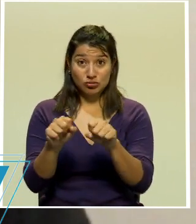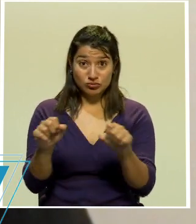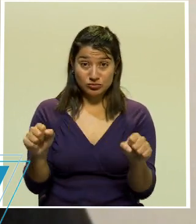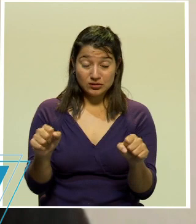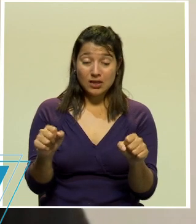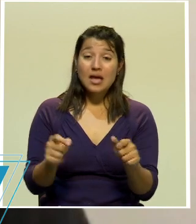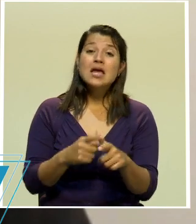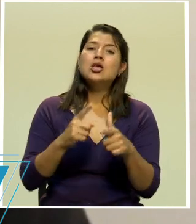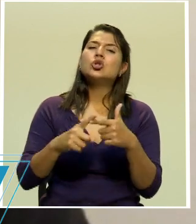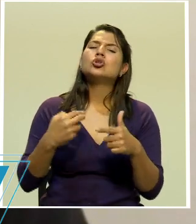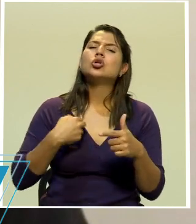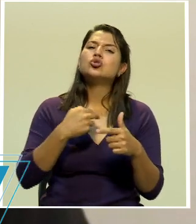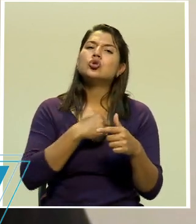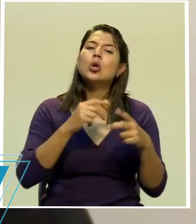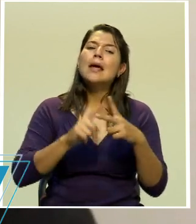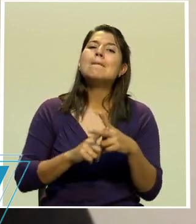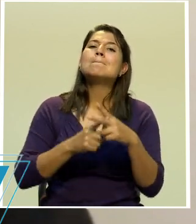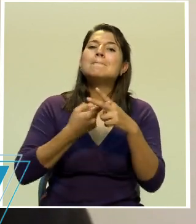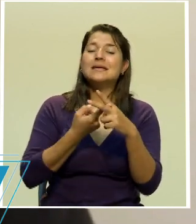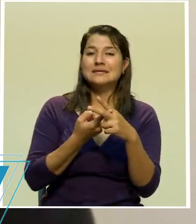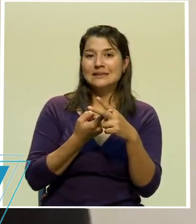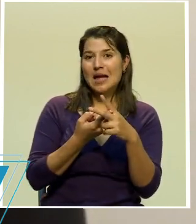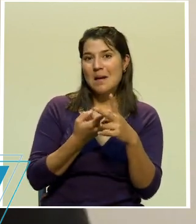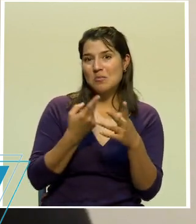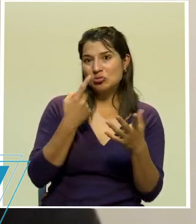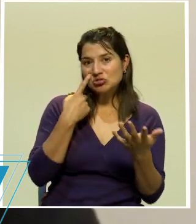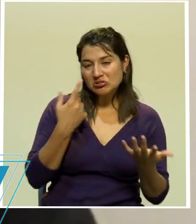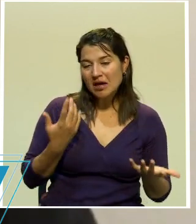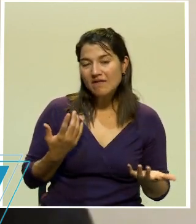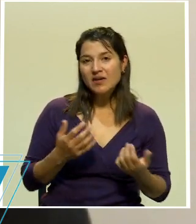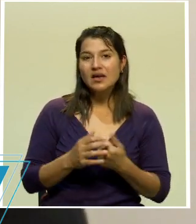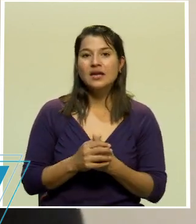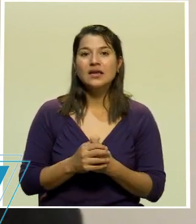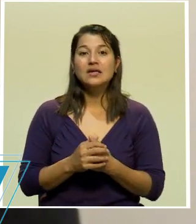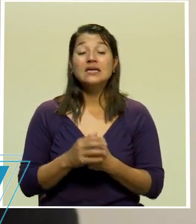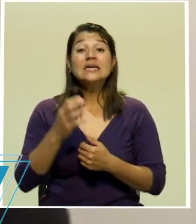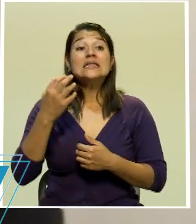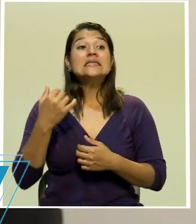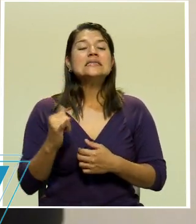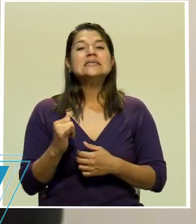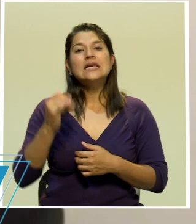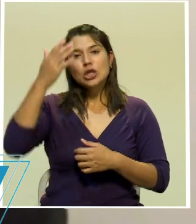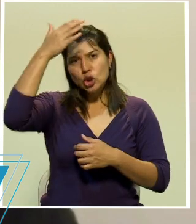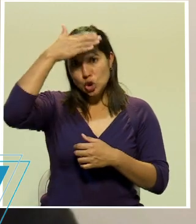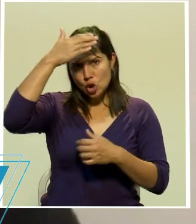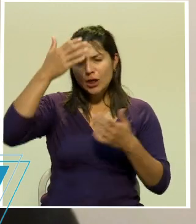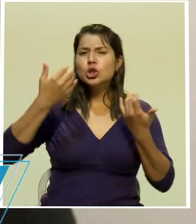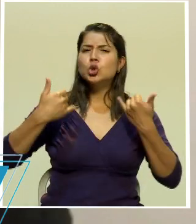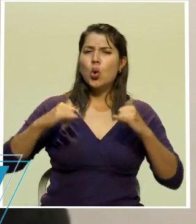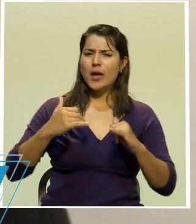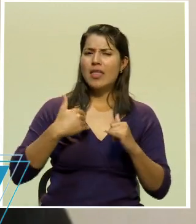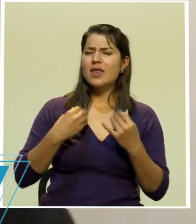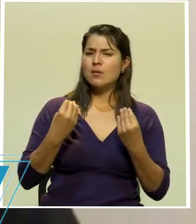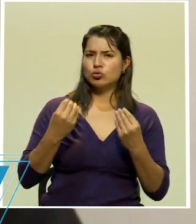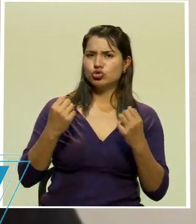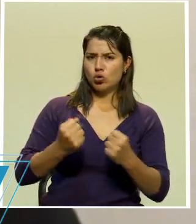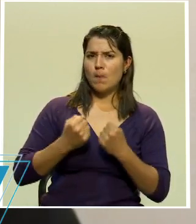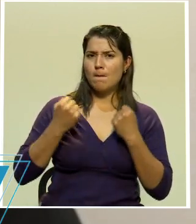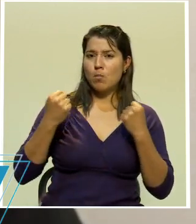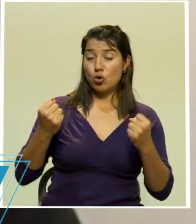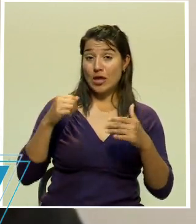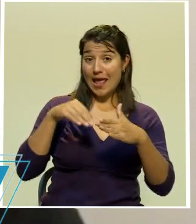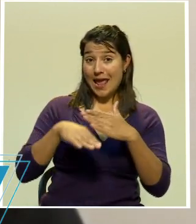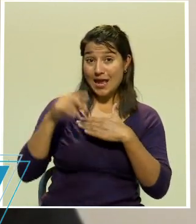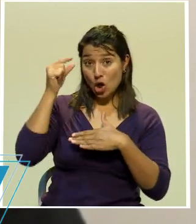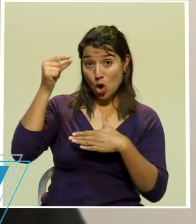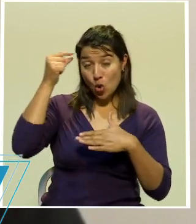ese caso empezamos a ver cómo, a pesar de que ellos hacen el intento y a pesar de que Donald Trump todavía tiene mucho poder dentro del gobierno de Estados Unidos, las